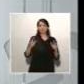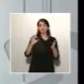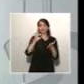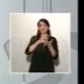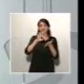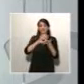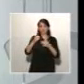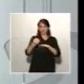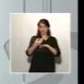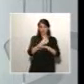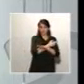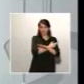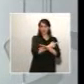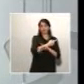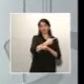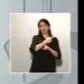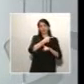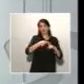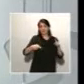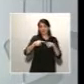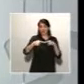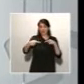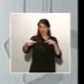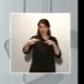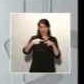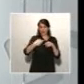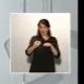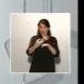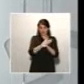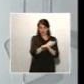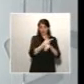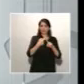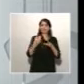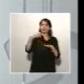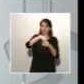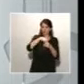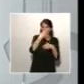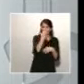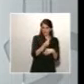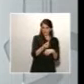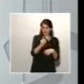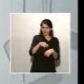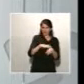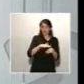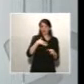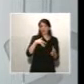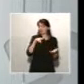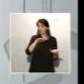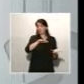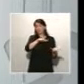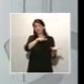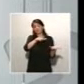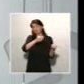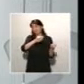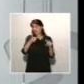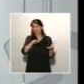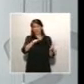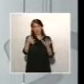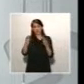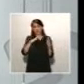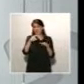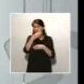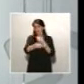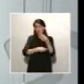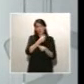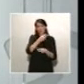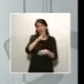y media distancia, incluyendo los servicios de AVE, tenemos también cifras similares a las de ayer, en el entorno del 2%